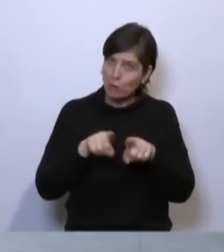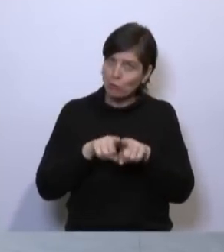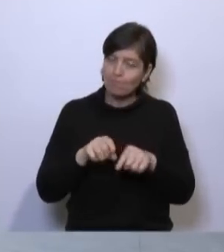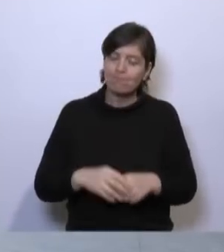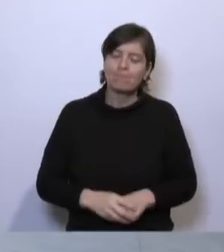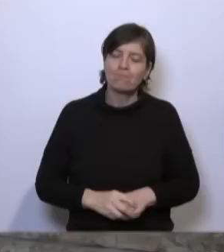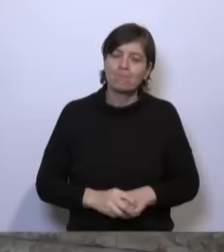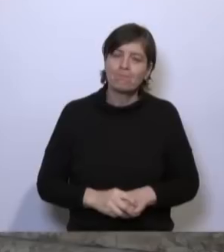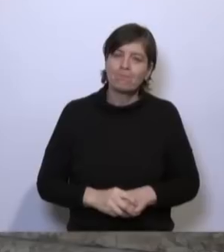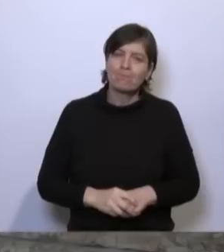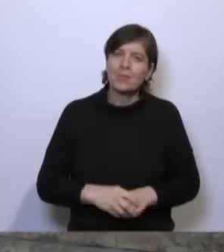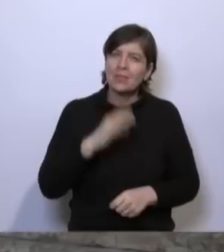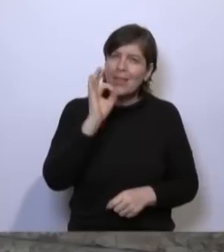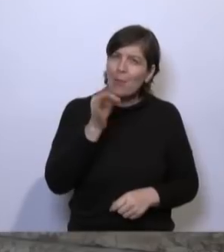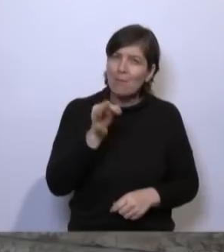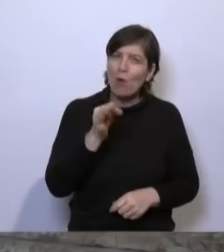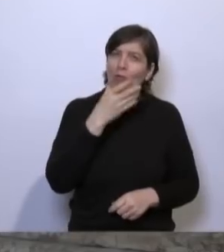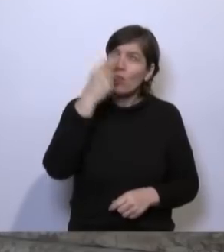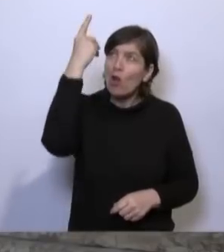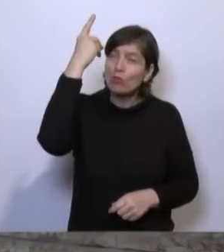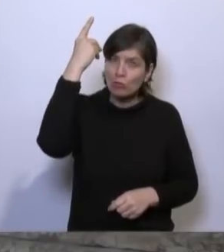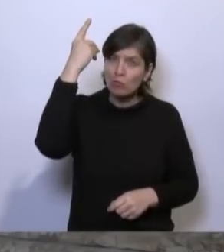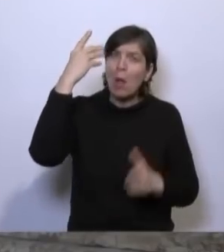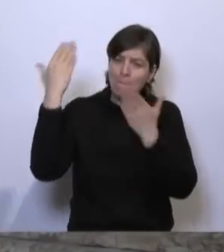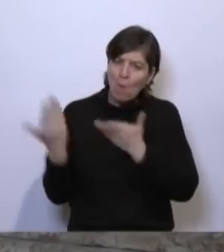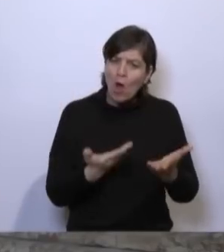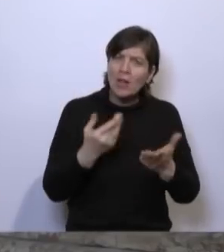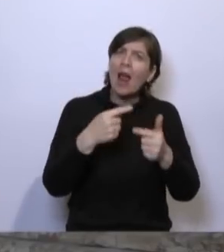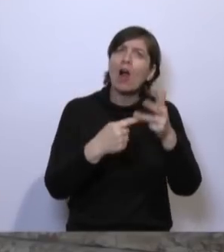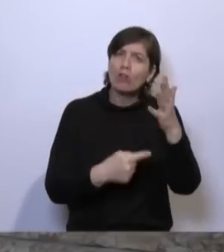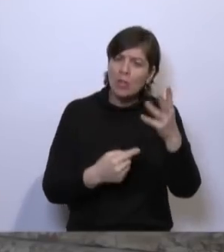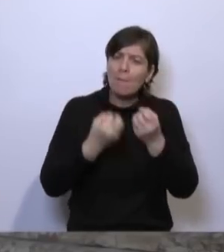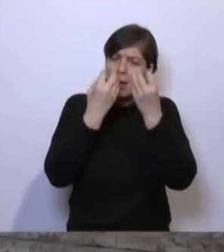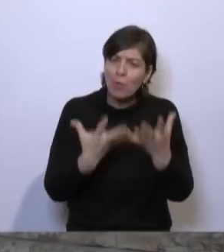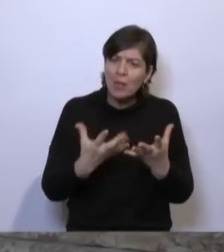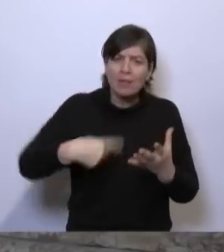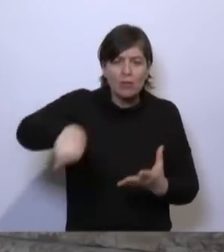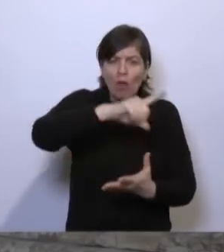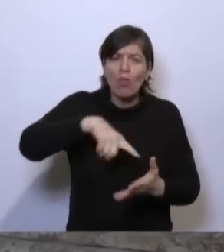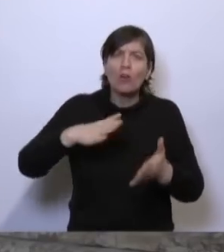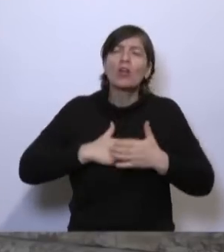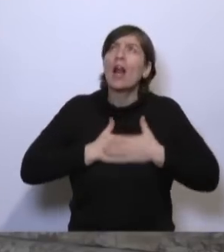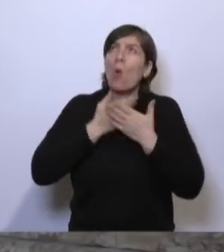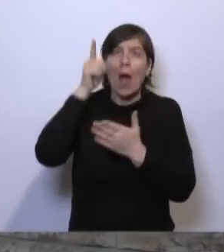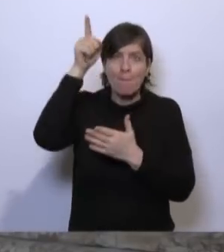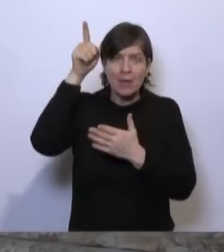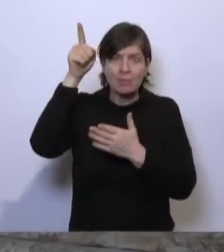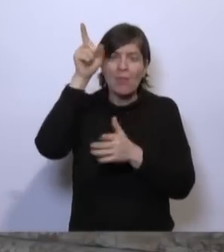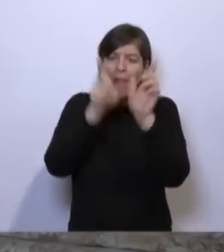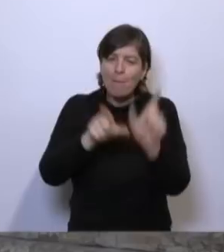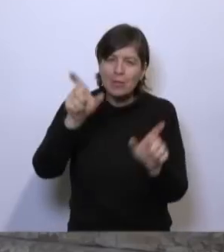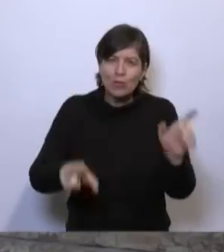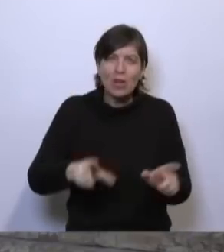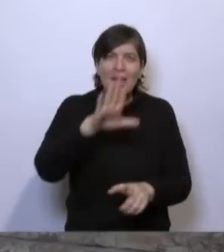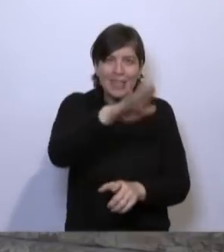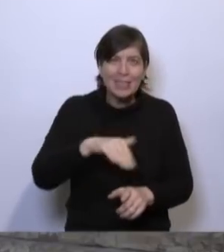Hermanos, sabemos que Dios dispone todas las cosas para el bien de los que lo aman, de aquellos que Él